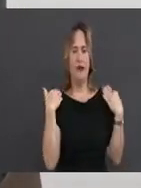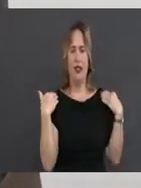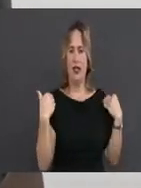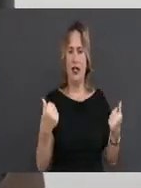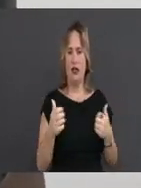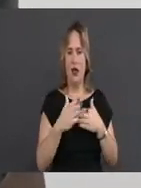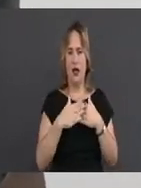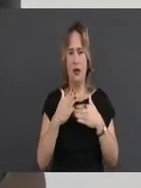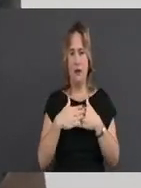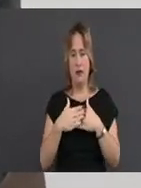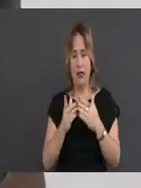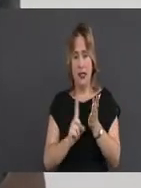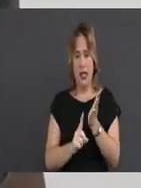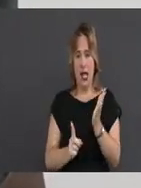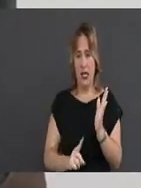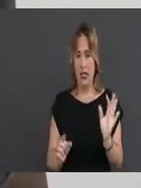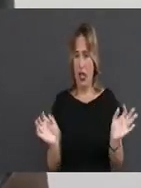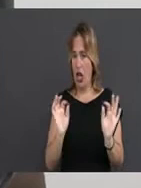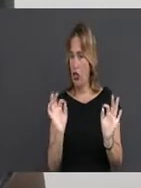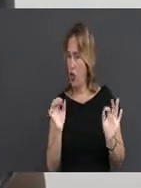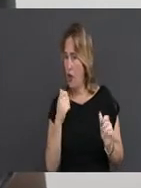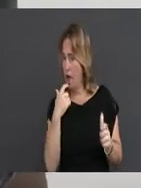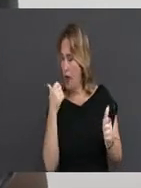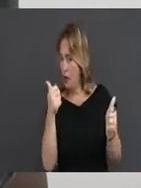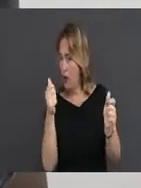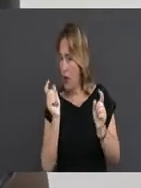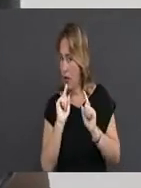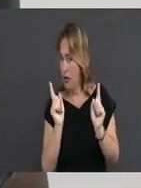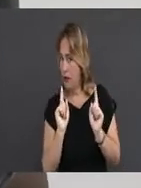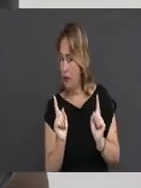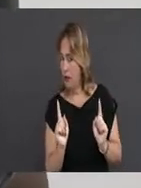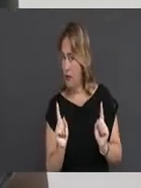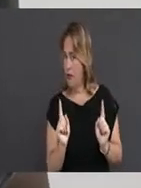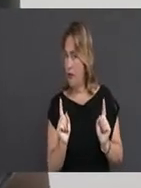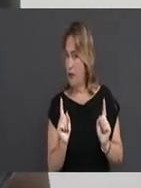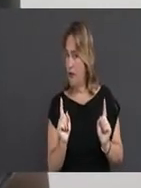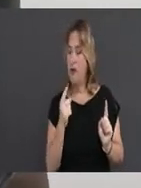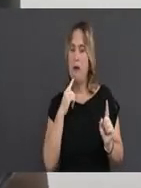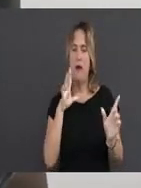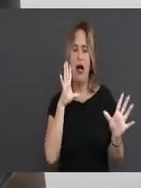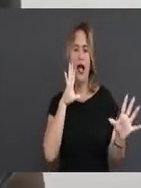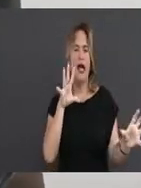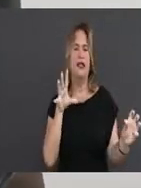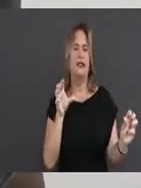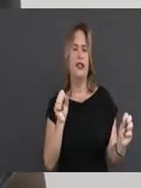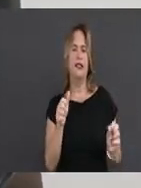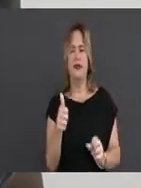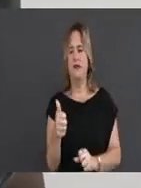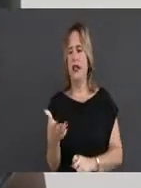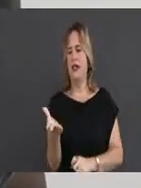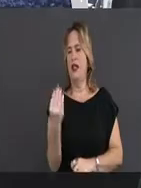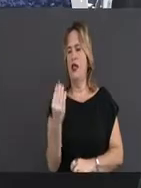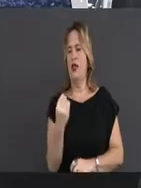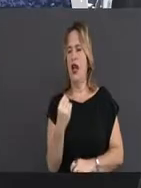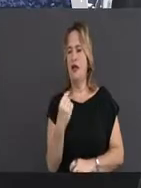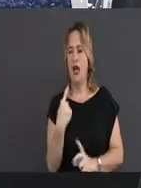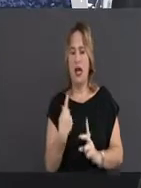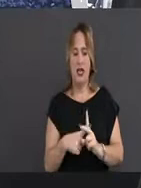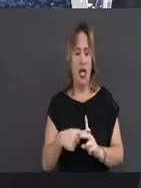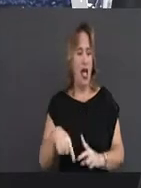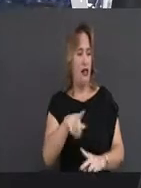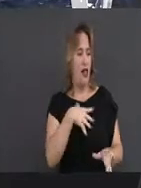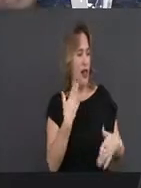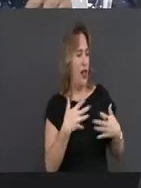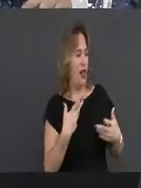empresa eléctrica, algunos técnicos y eso, todavía no es lo suficiente como para convencernos a nosotros de eso. Y como hay una insatisfacción